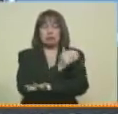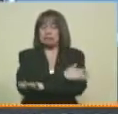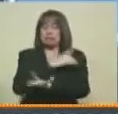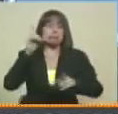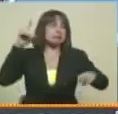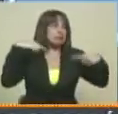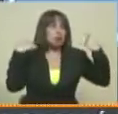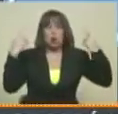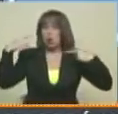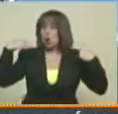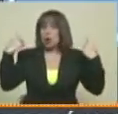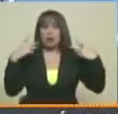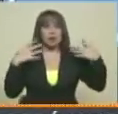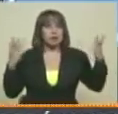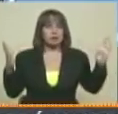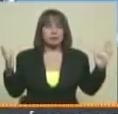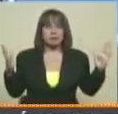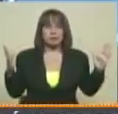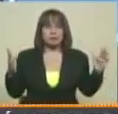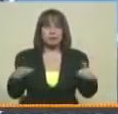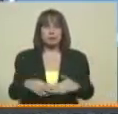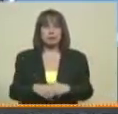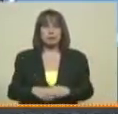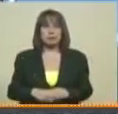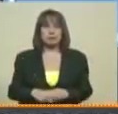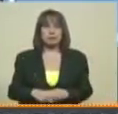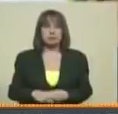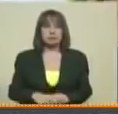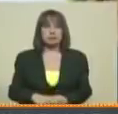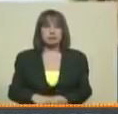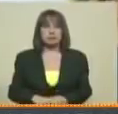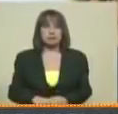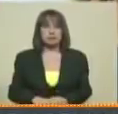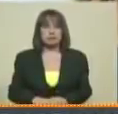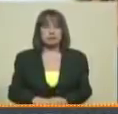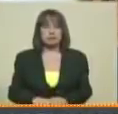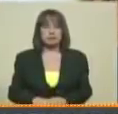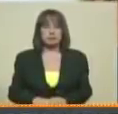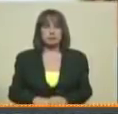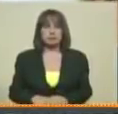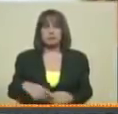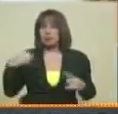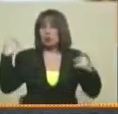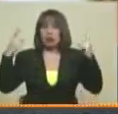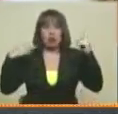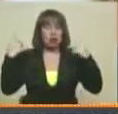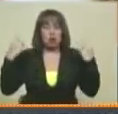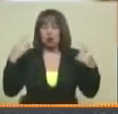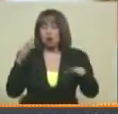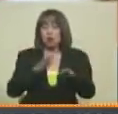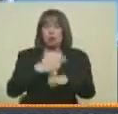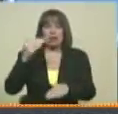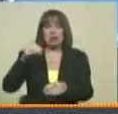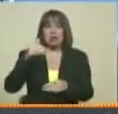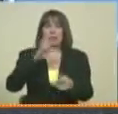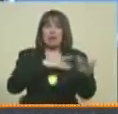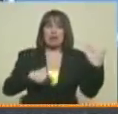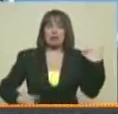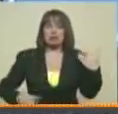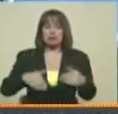loca. Se volvieron locos. Se volvieron locos porque venían las elecciones